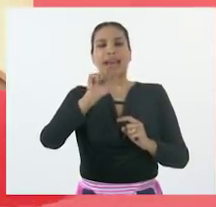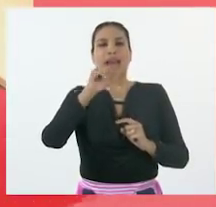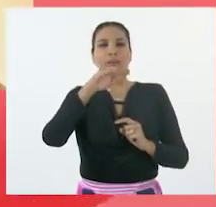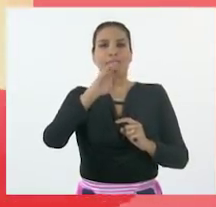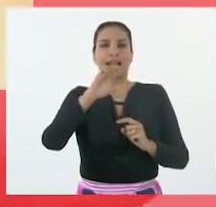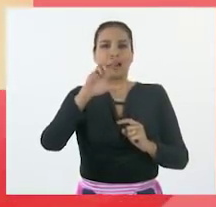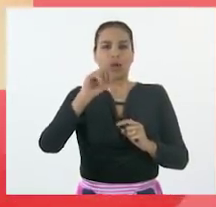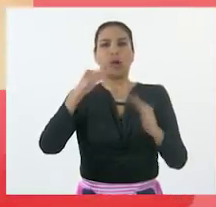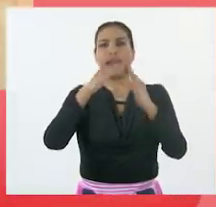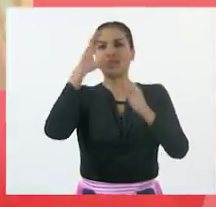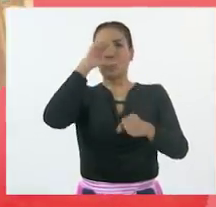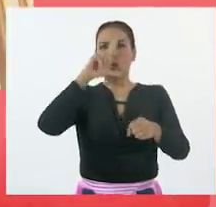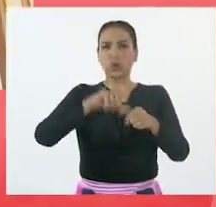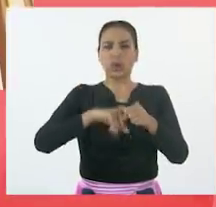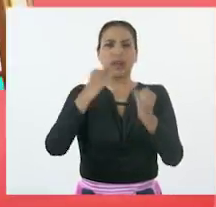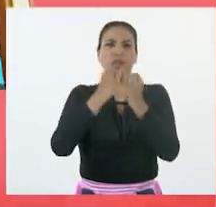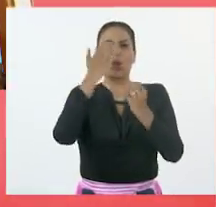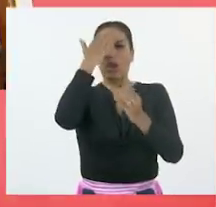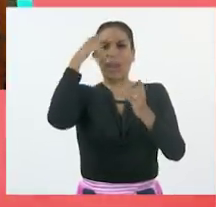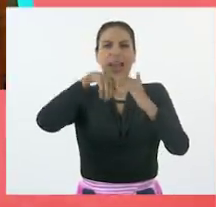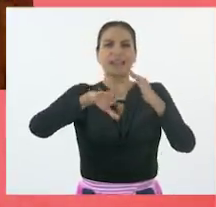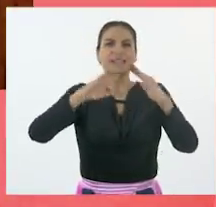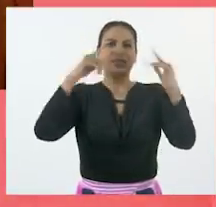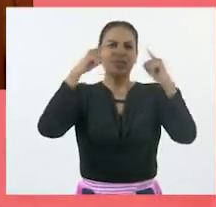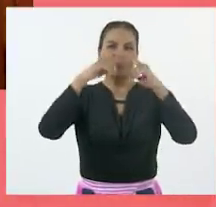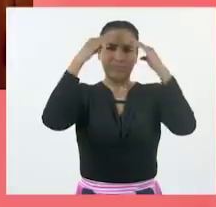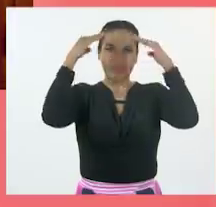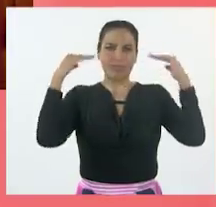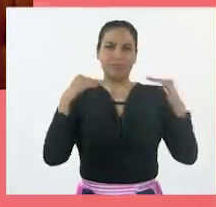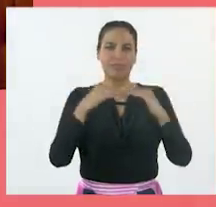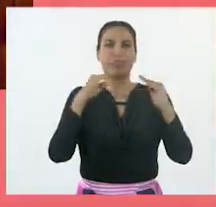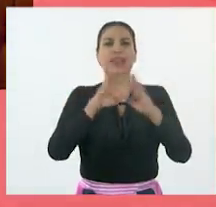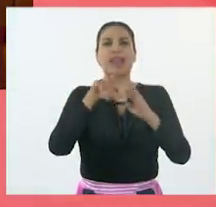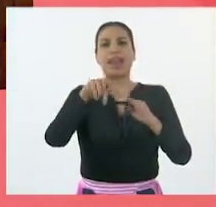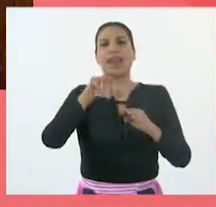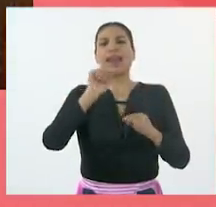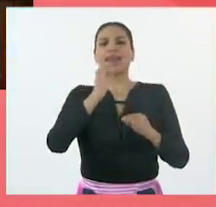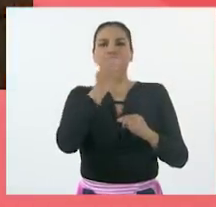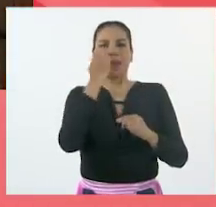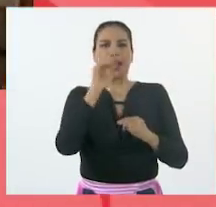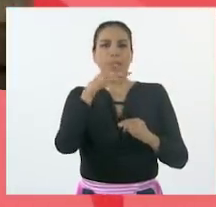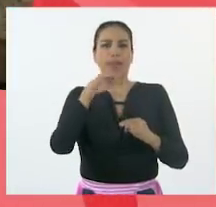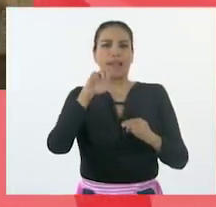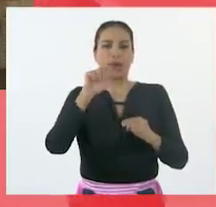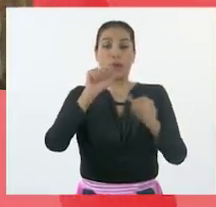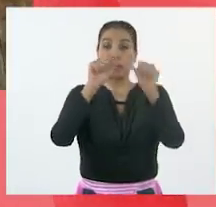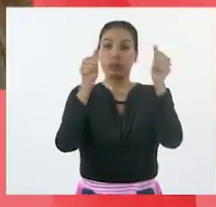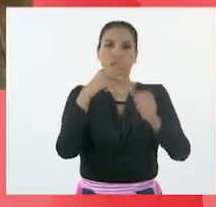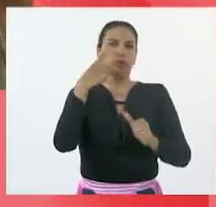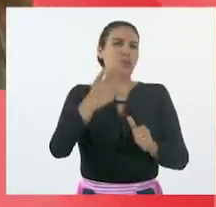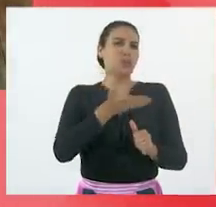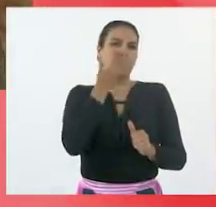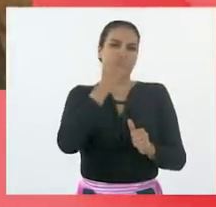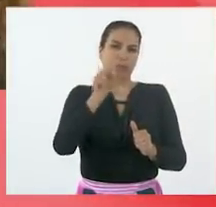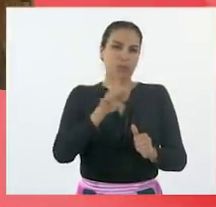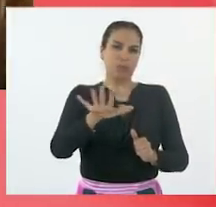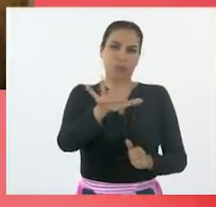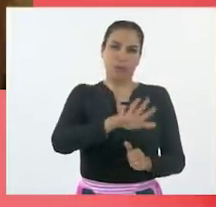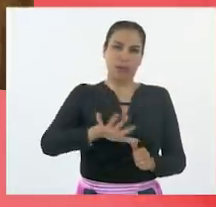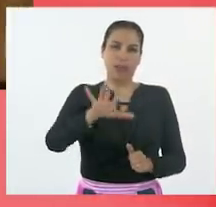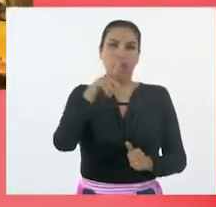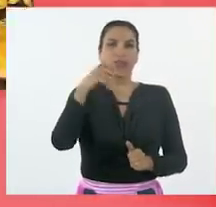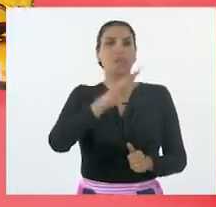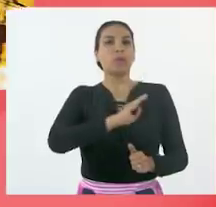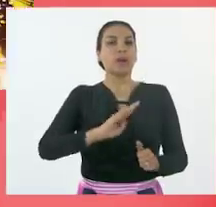Casa de la Cultura y el conocido convento y colegio de Amealco. La artesanía es algo muy puro en este pueblo. Es